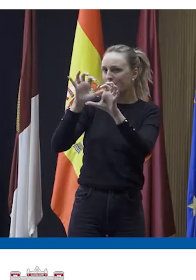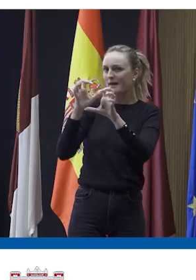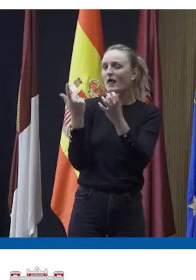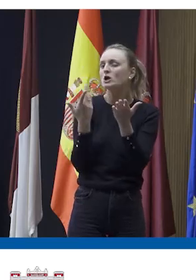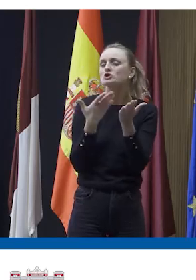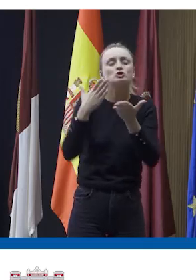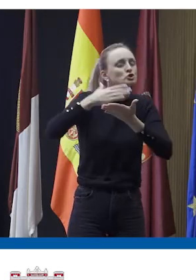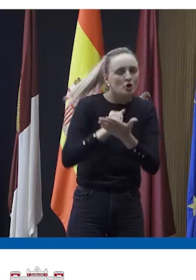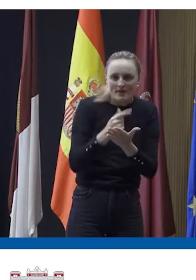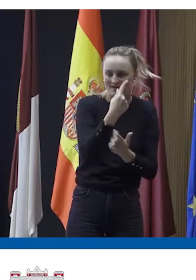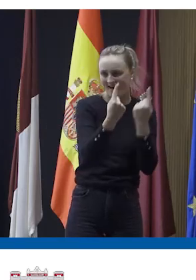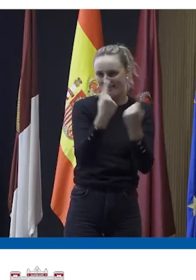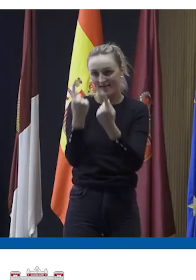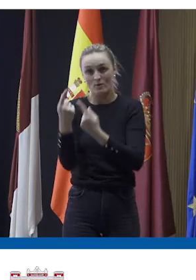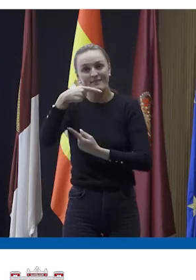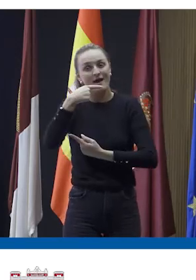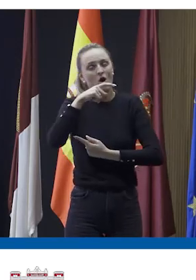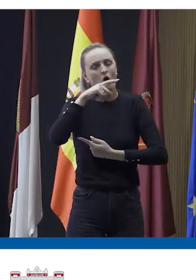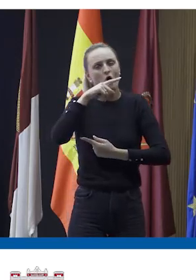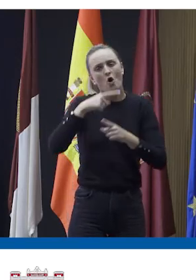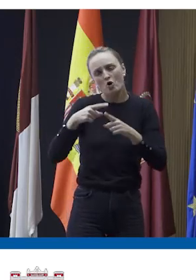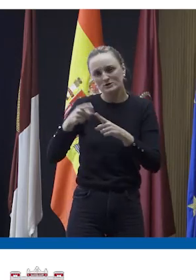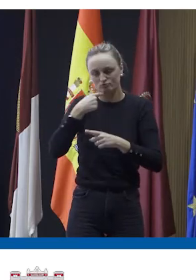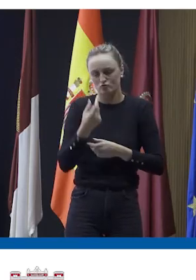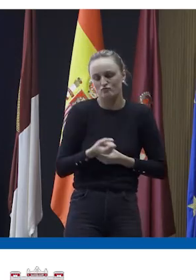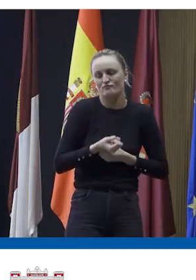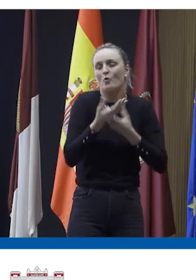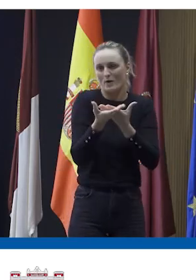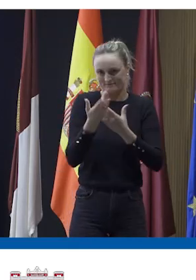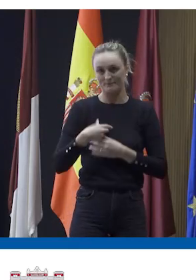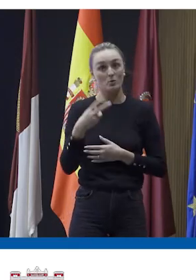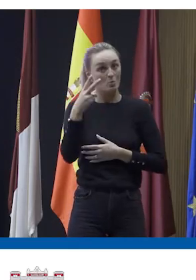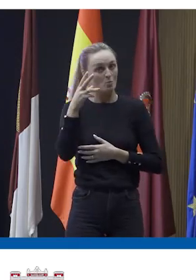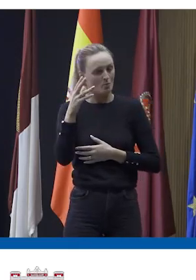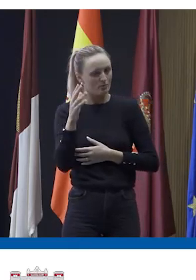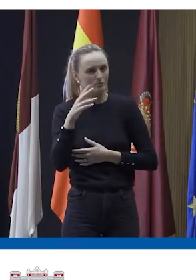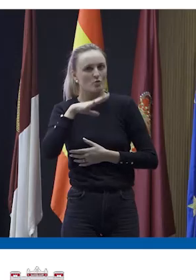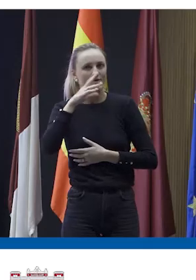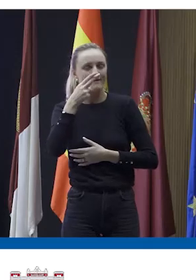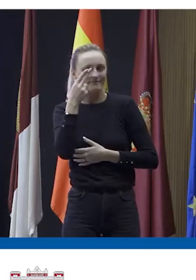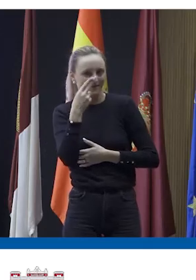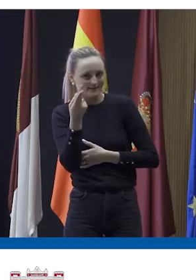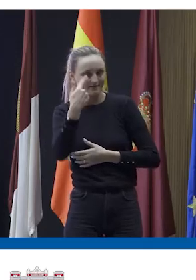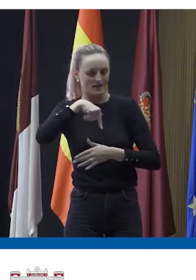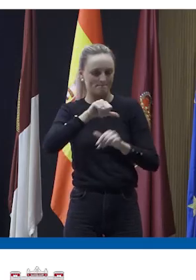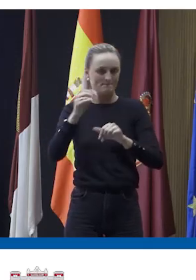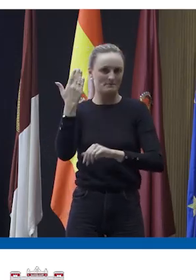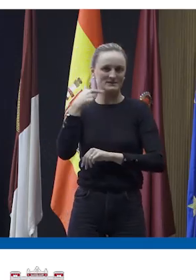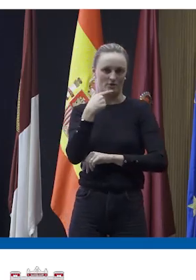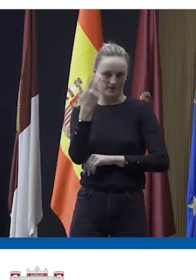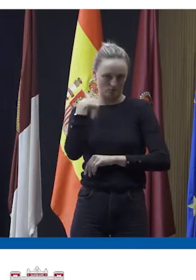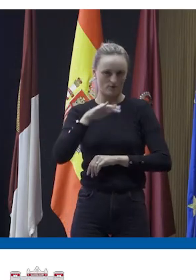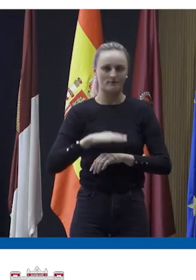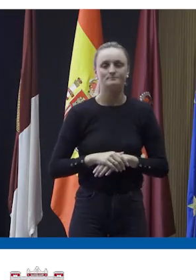las cosas que nos vas a contar, que son muy interesantes, ya lo dijimos la semana pasada. Bueno, continuamos con